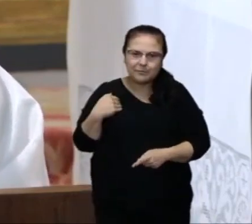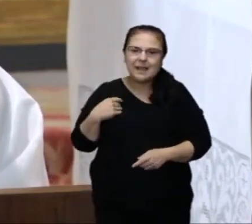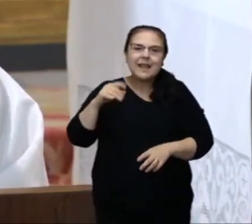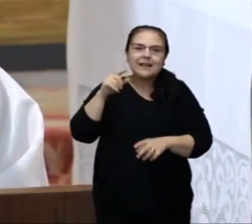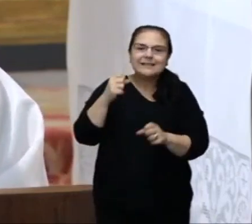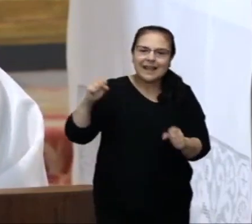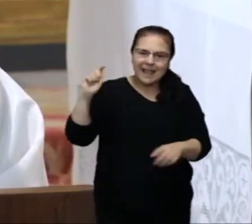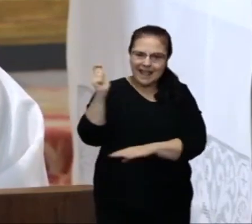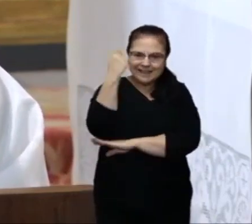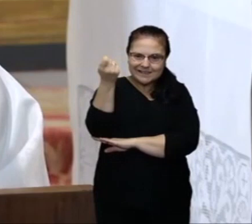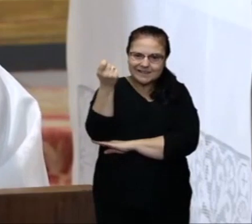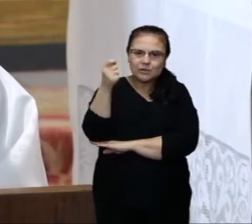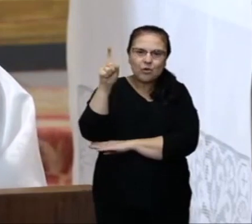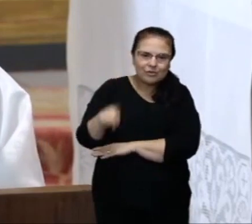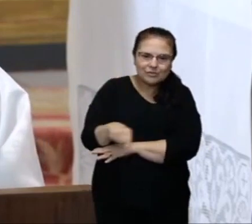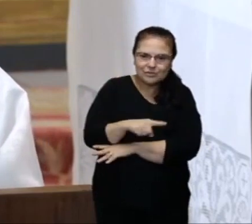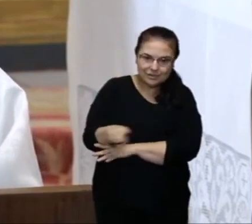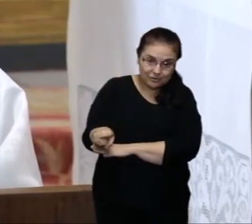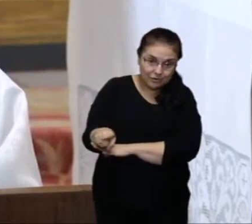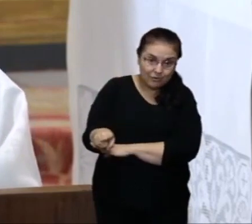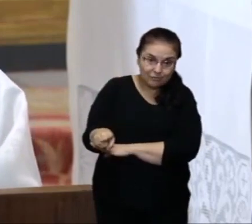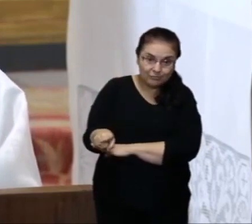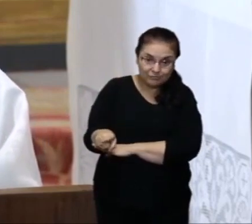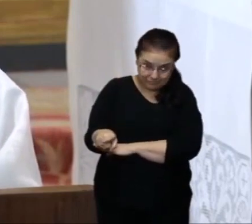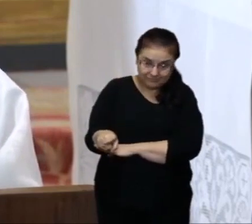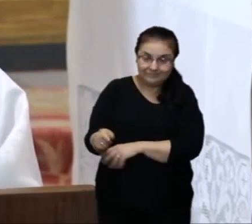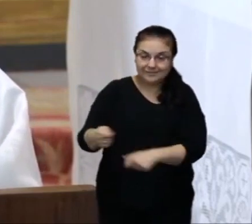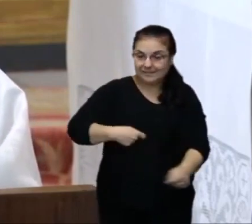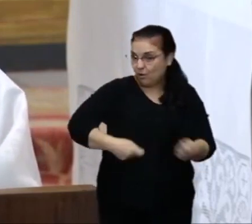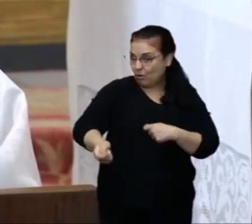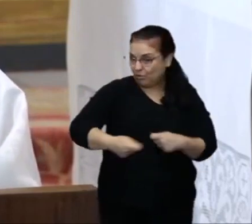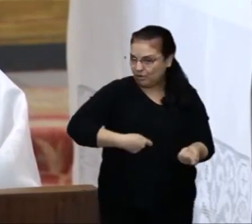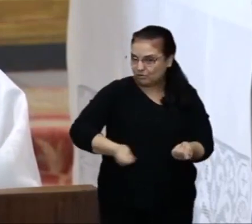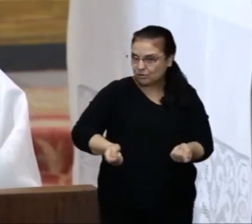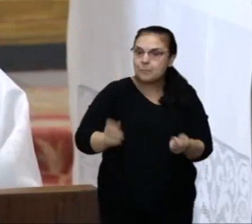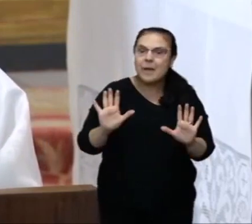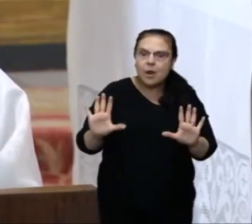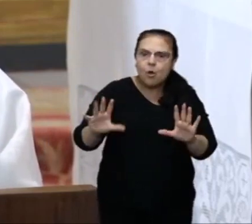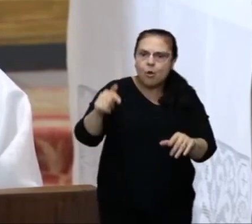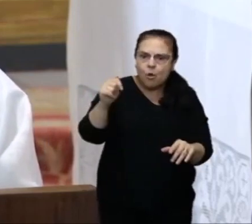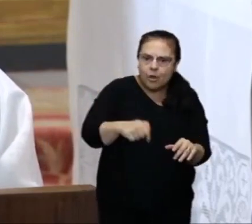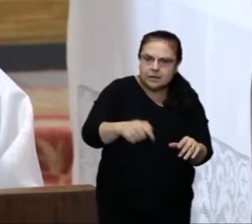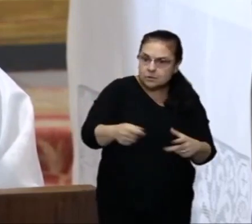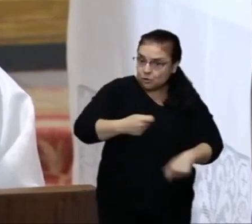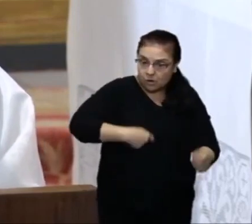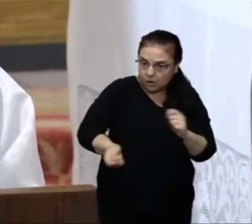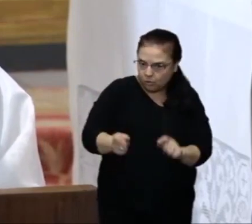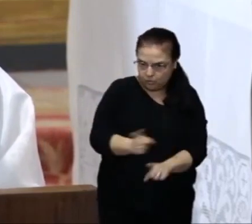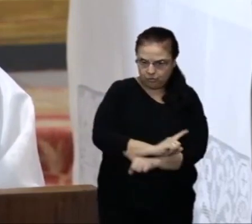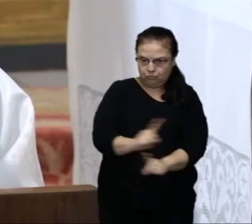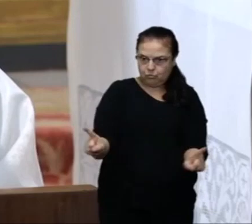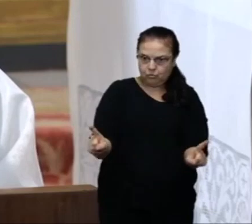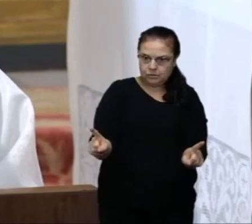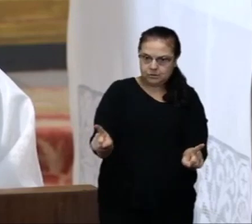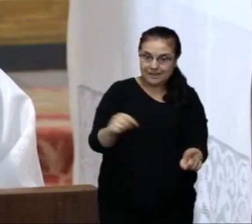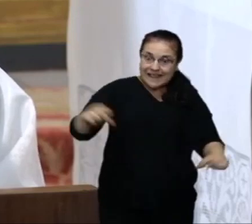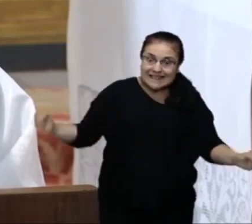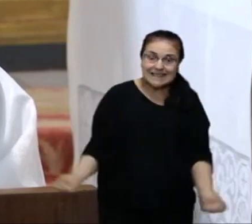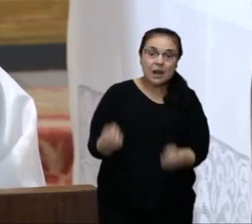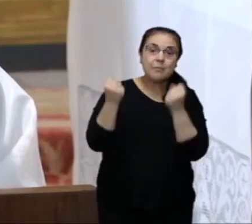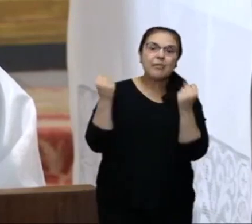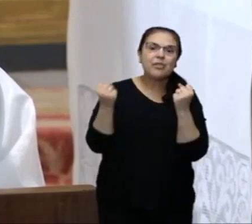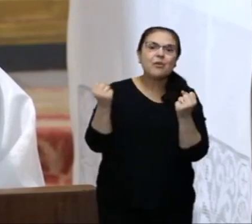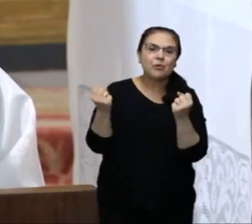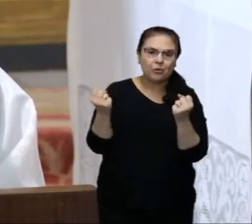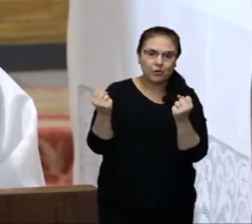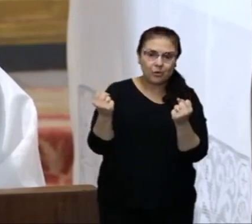éxito externo que rigen el mundo de los negocios. Esto no es un negocio, es la salvación. Es algo más importante,